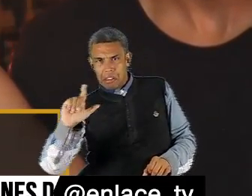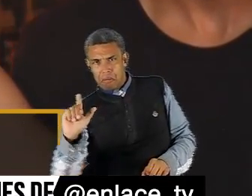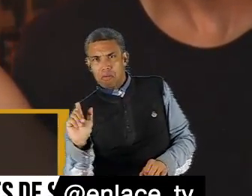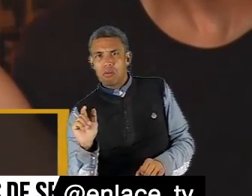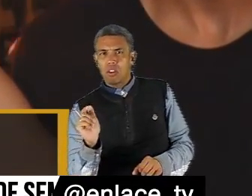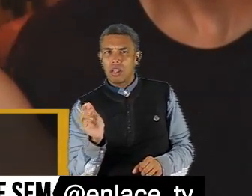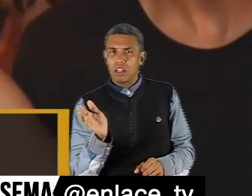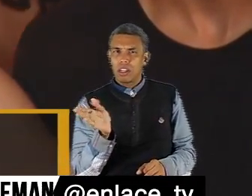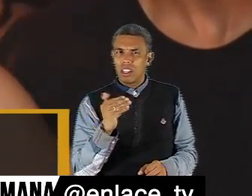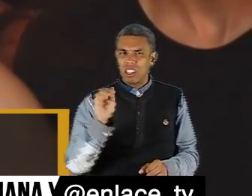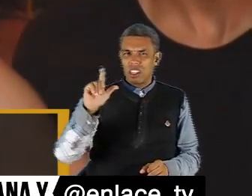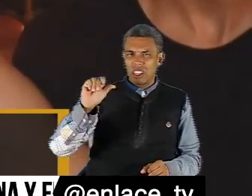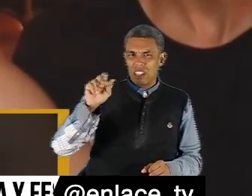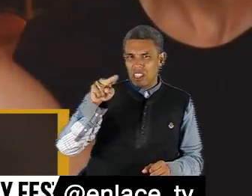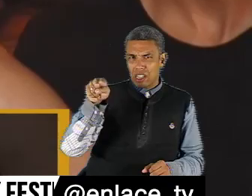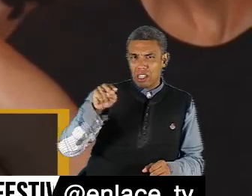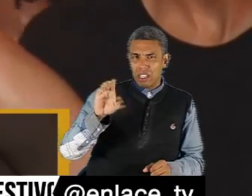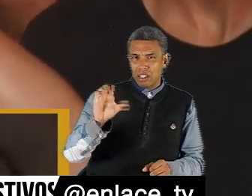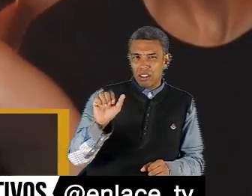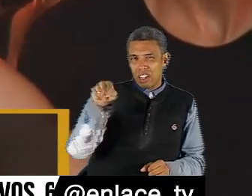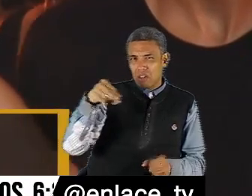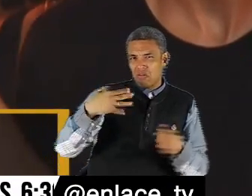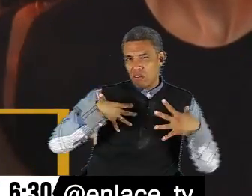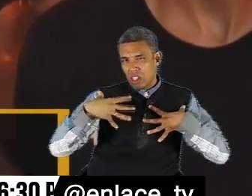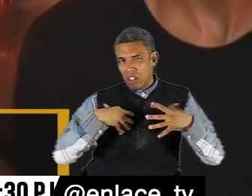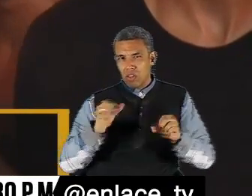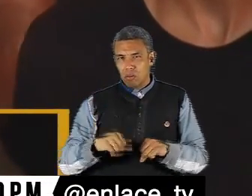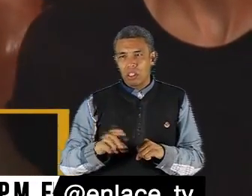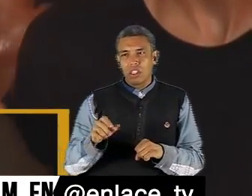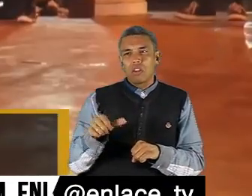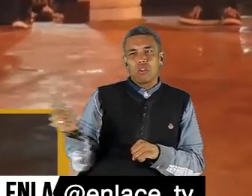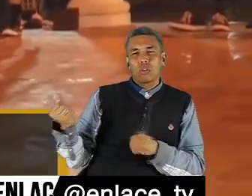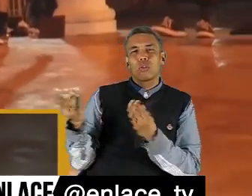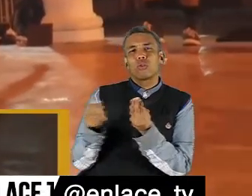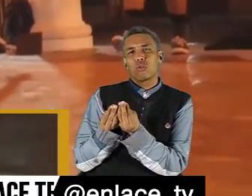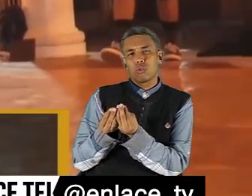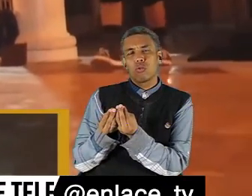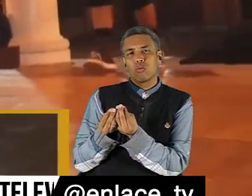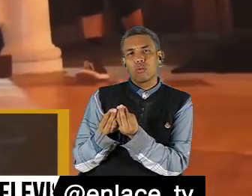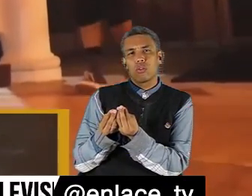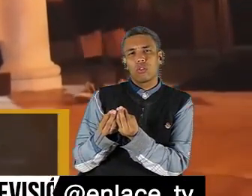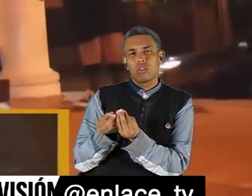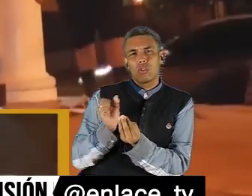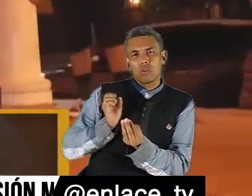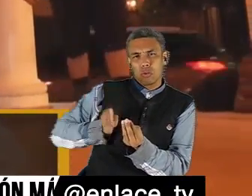y pues en alianza con un grupo que se llama el Centro Cultural Horizonte, sí, creo que no lo iba a mencionar,